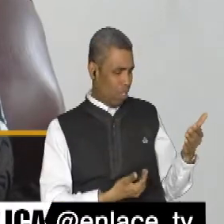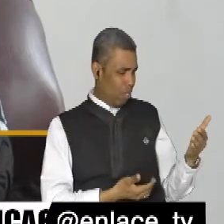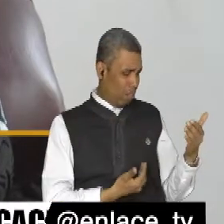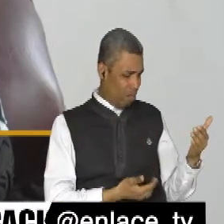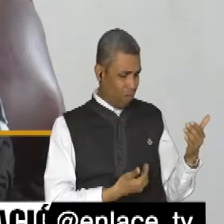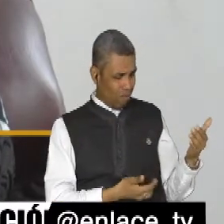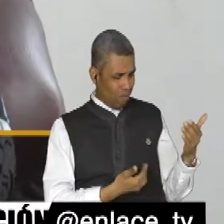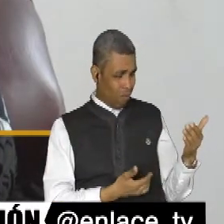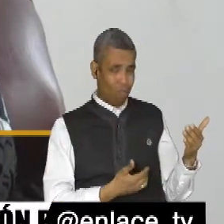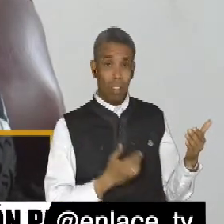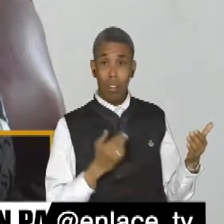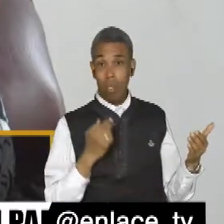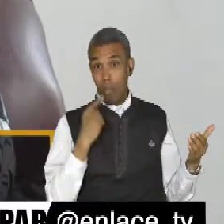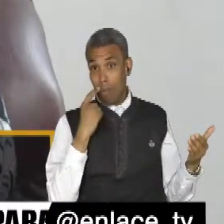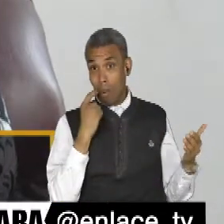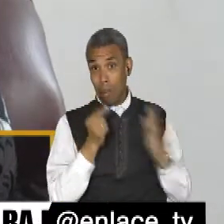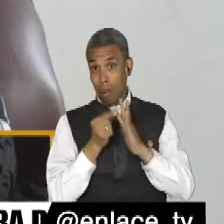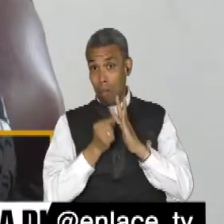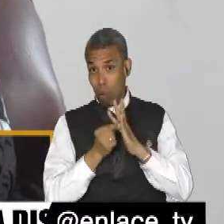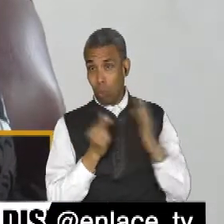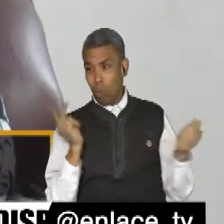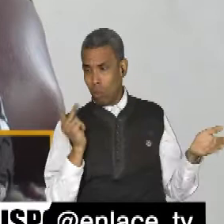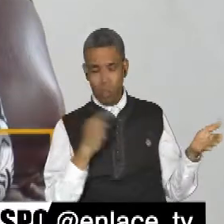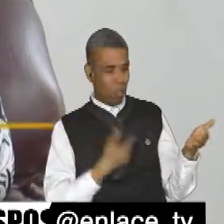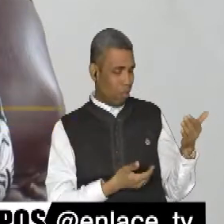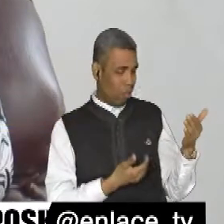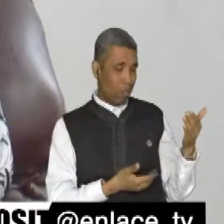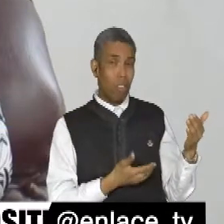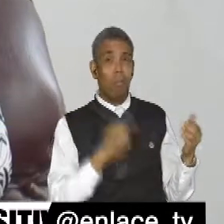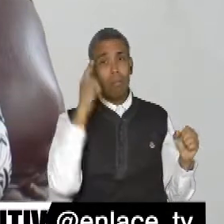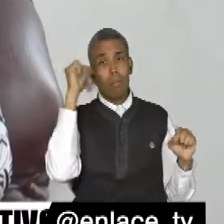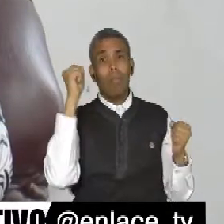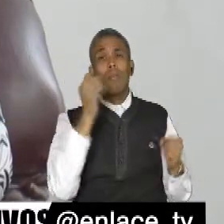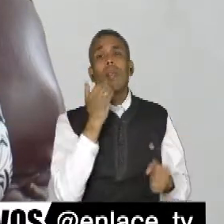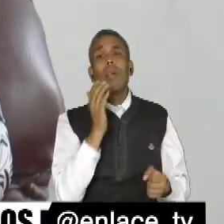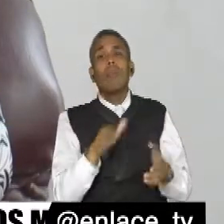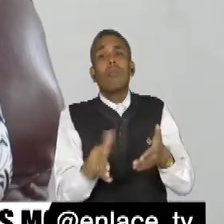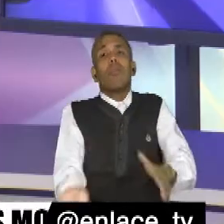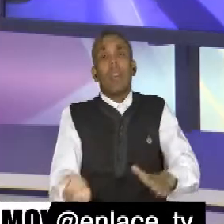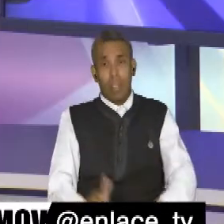muy preocupados por él, porque ¿qué tal que se nos muera el niño?